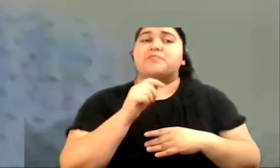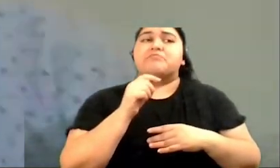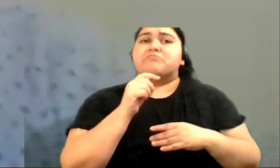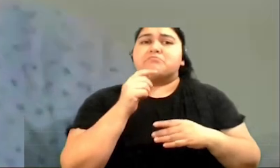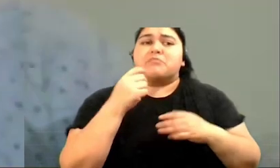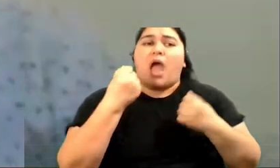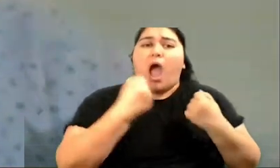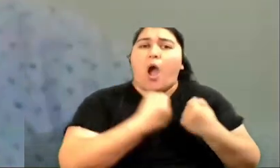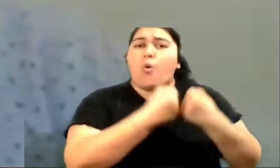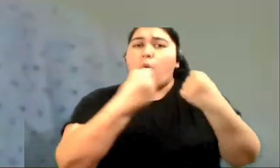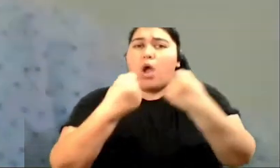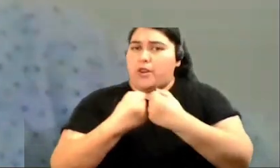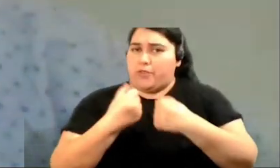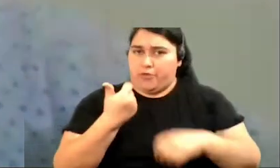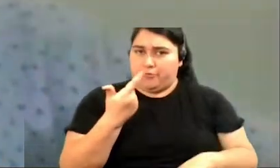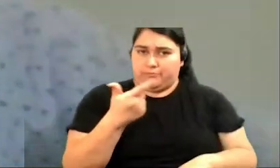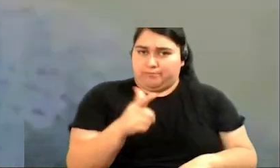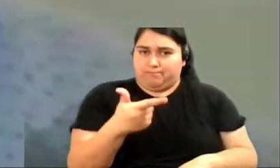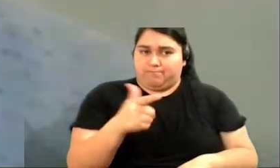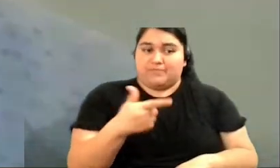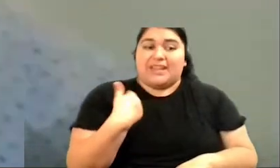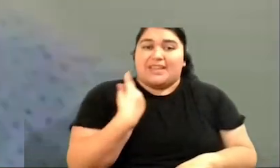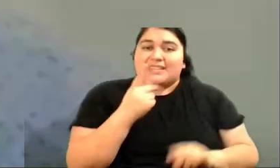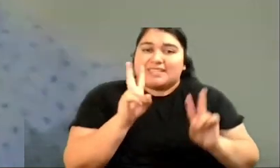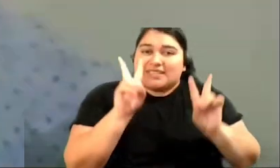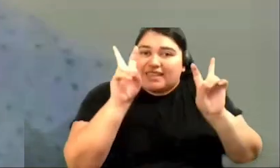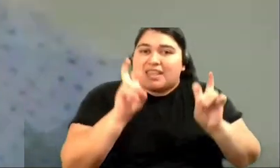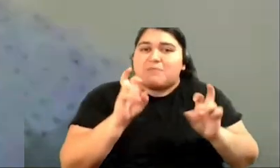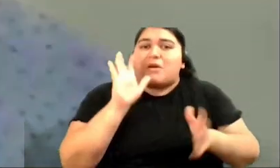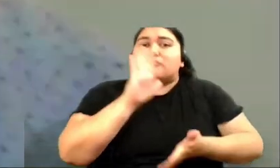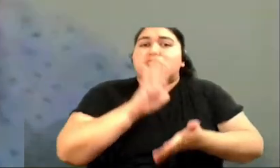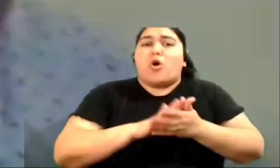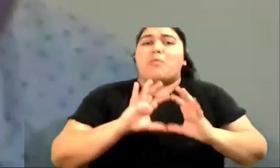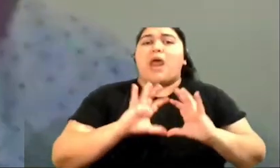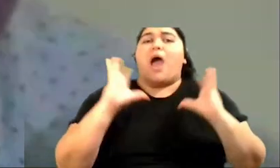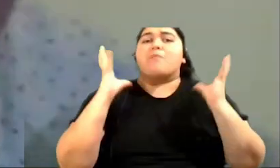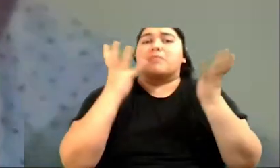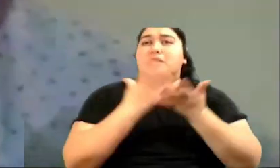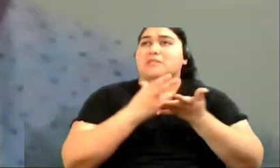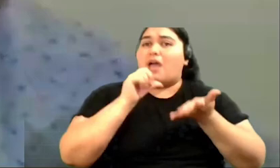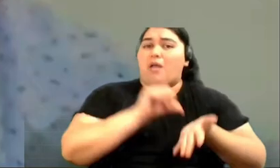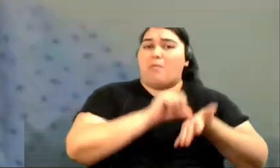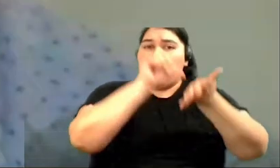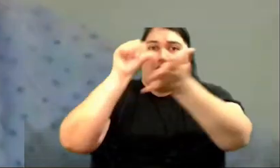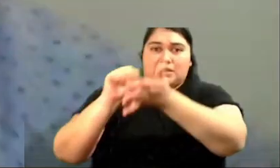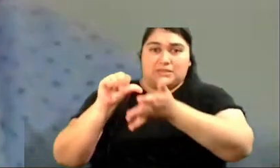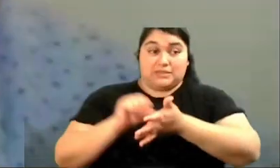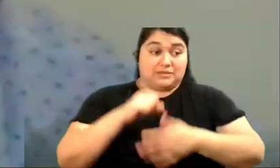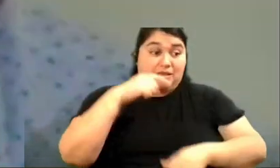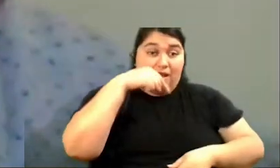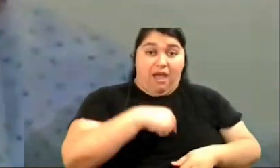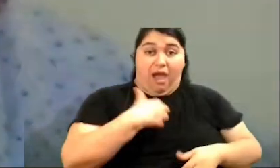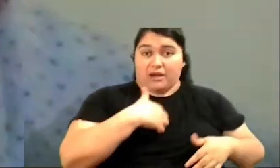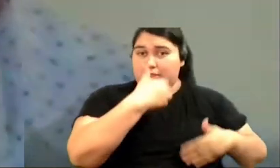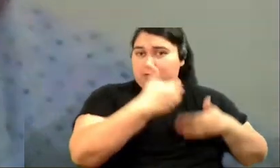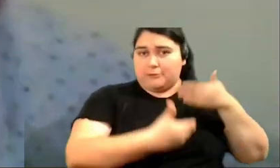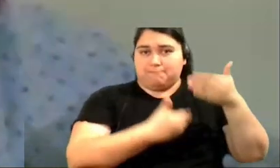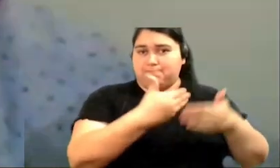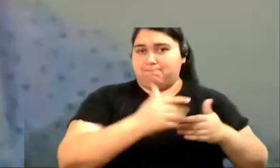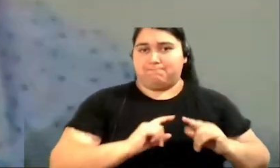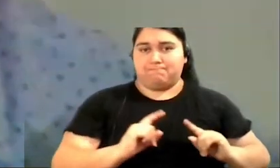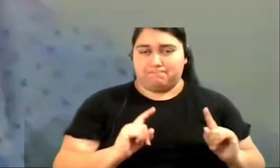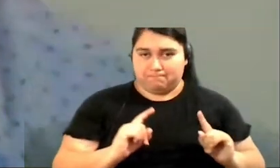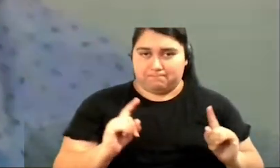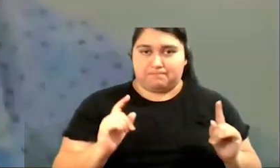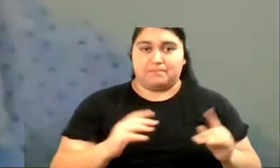algunos acuerdos, especialmente en el tema que nos ocupa, el tema ambiental entre los países que conforman